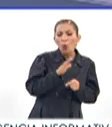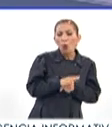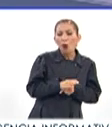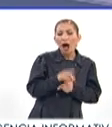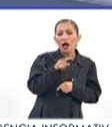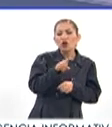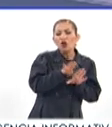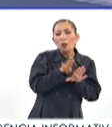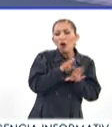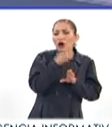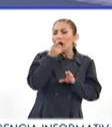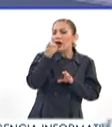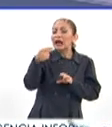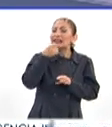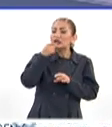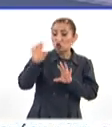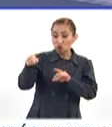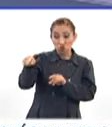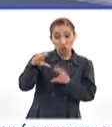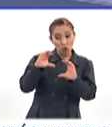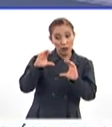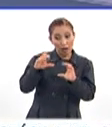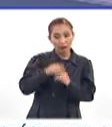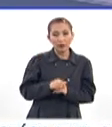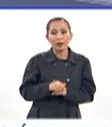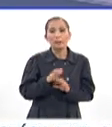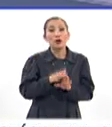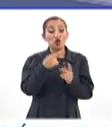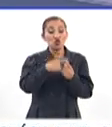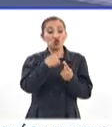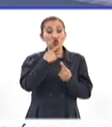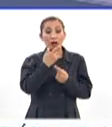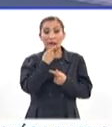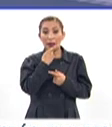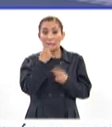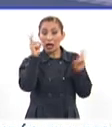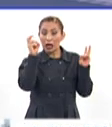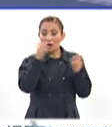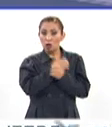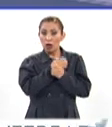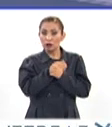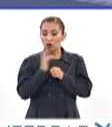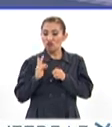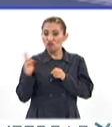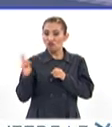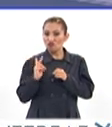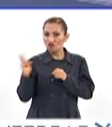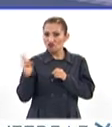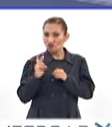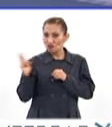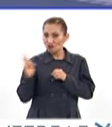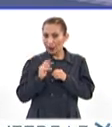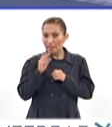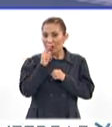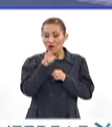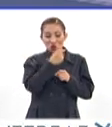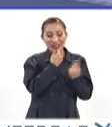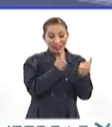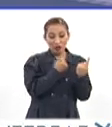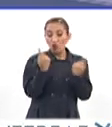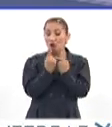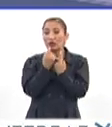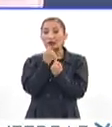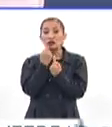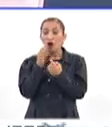son... cómo decirle a otro niño cómo cuidarse, porque en Cruz Roja se maneja mucho la educación a pares. Claro. ¿Qué es esto? Es más fácil que un niño escuche